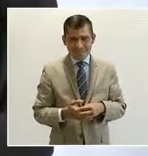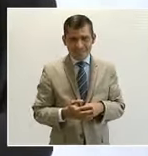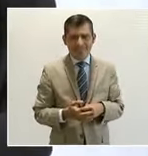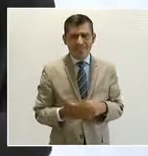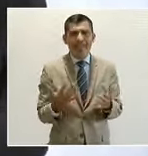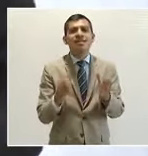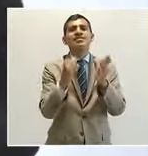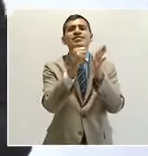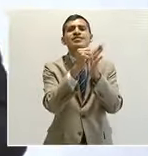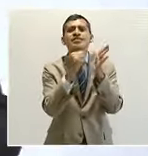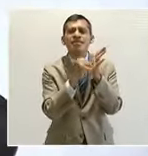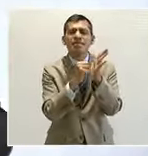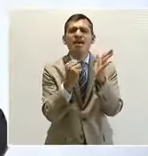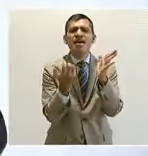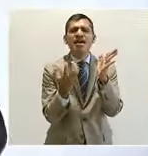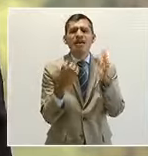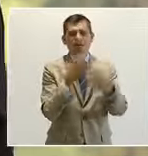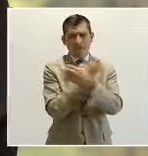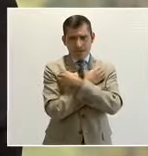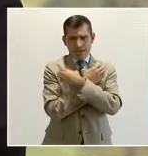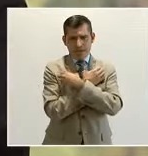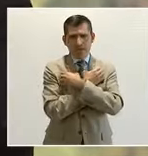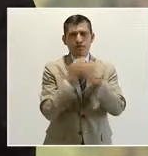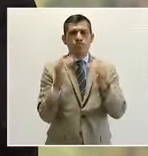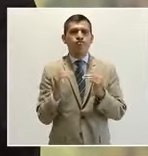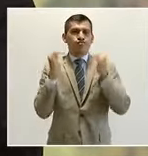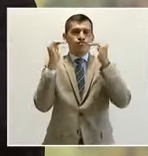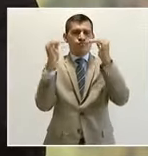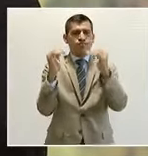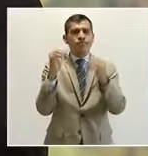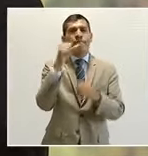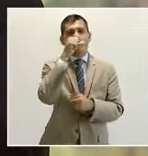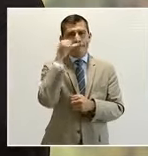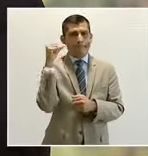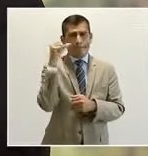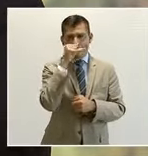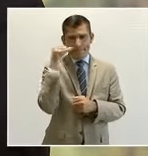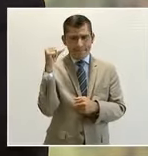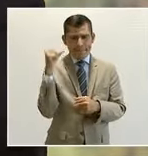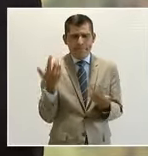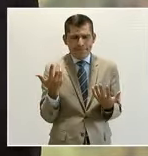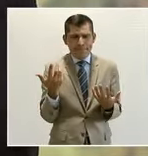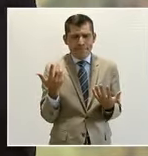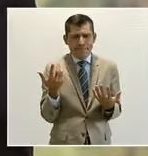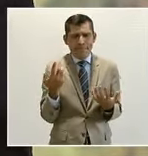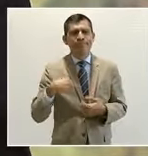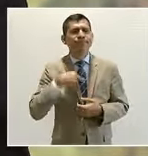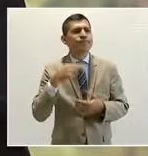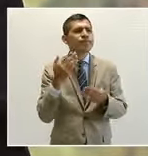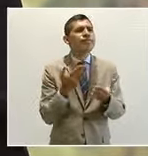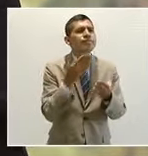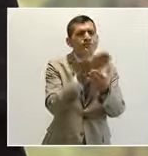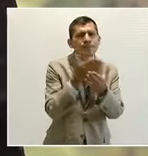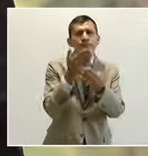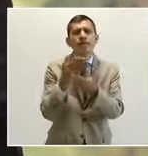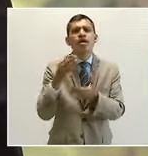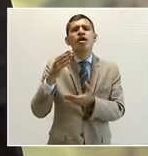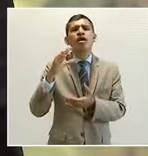sistema de educación superior Benito Juárez y fuimos precisamente a